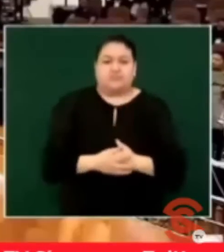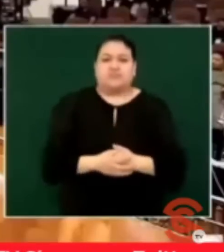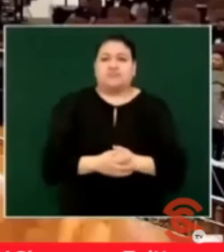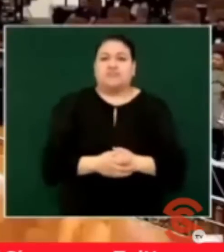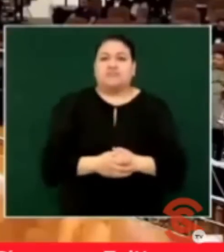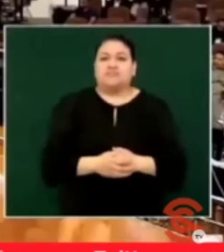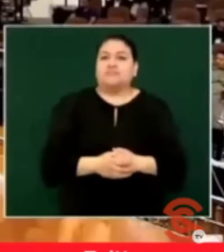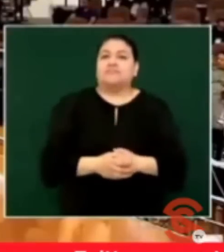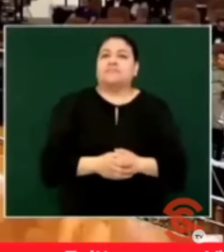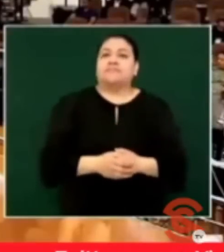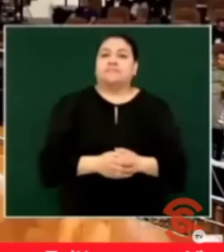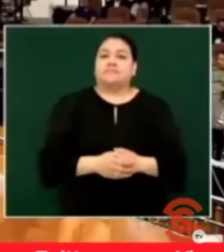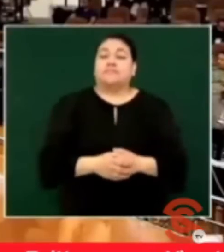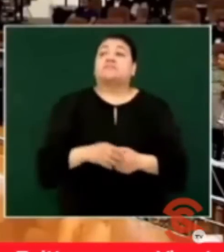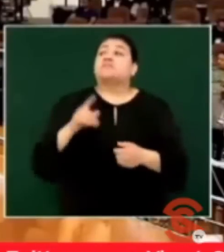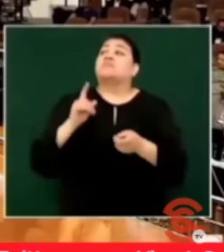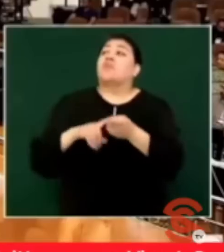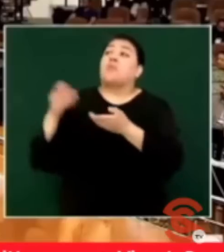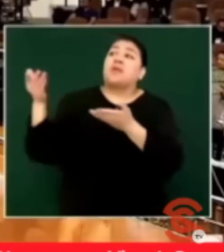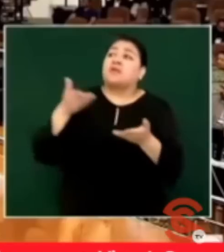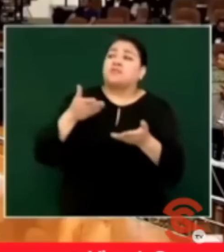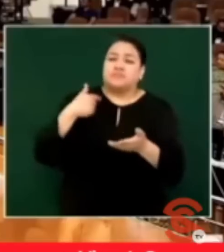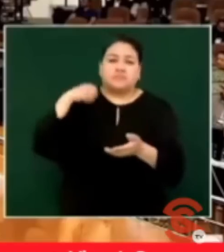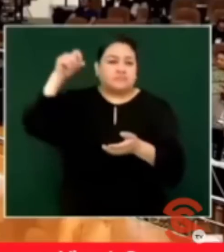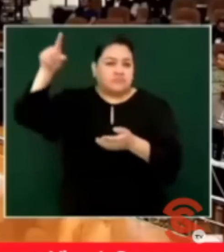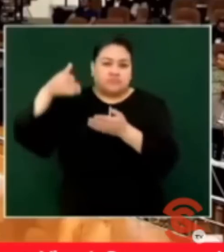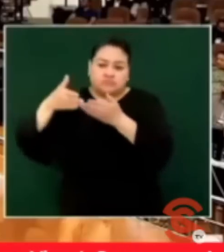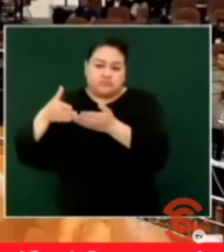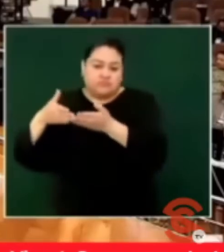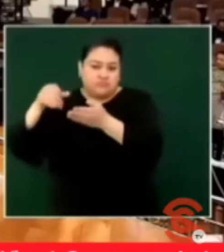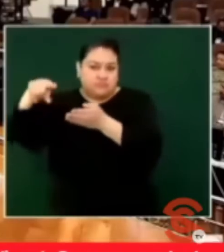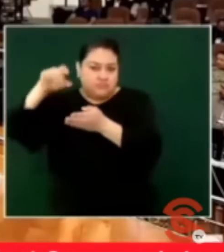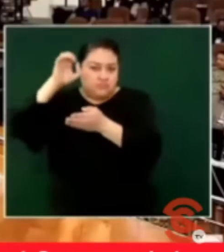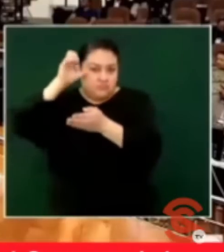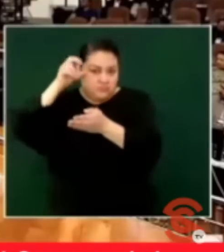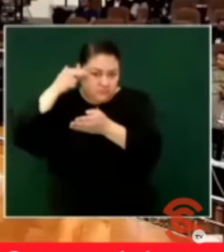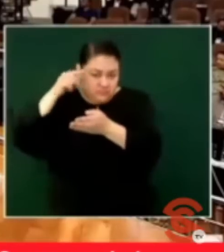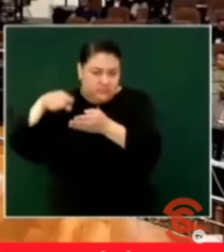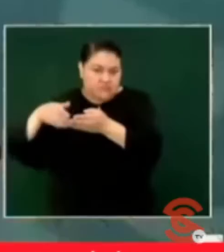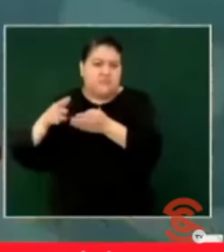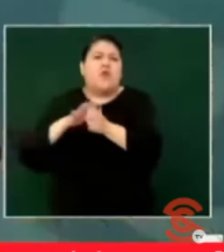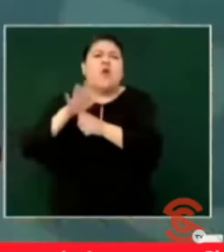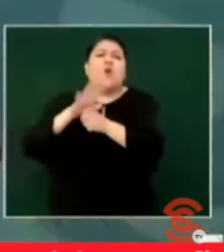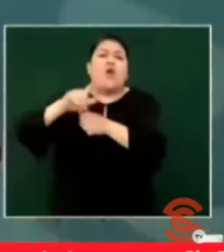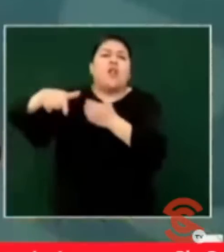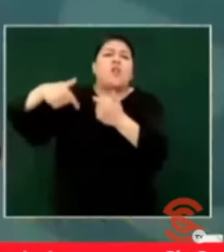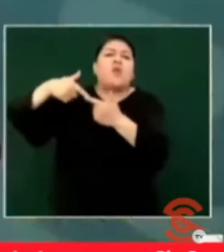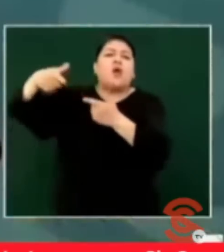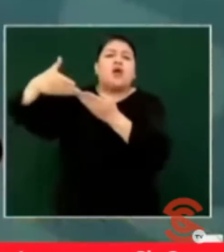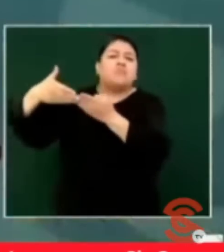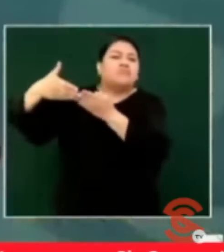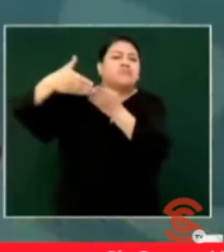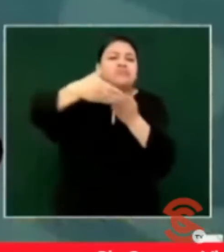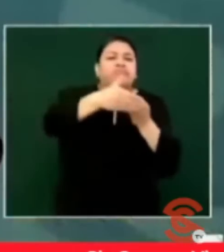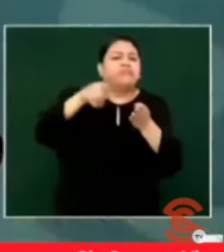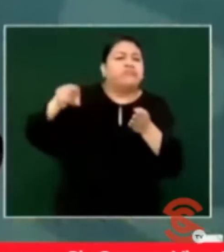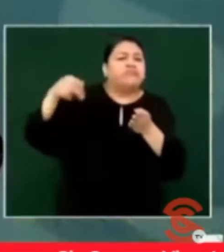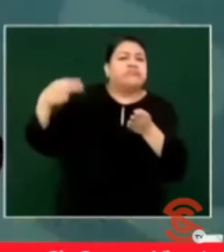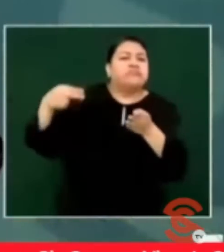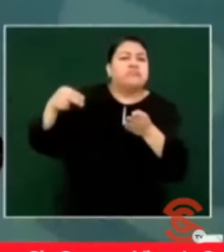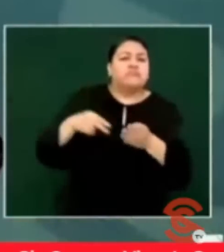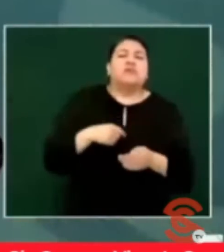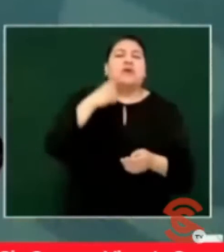viene exactamente? De China. ¿De China? ¿Pero de algún Shanghái? ¿Perdón? ¿Shanghái, algún puerto? Creo que